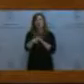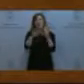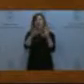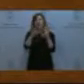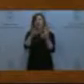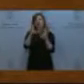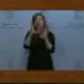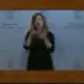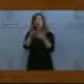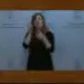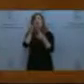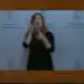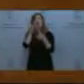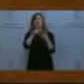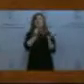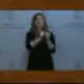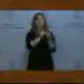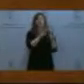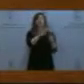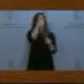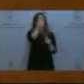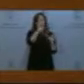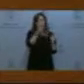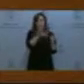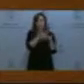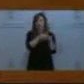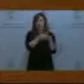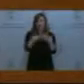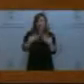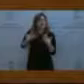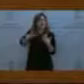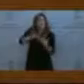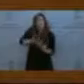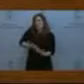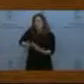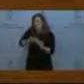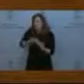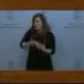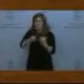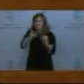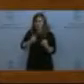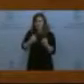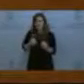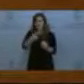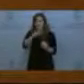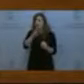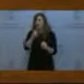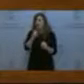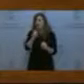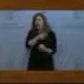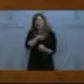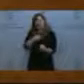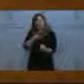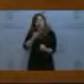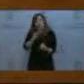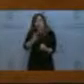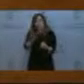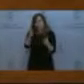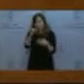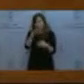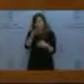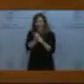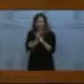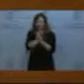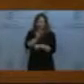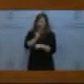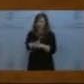mujeres y 29 hombres, en este caso, grandes luchadores, casi rozando el anonimato de su labor, en parte